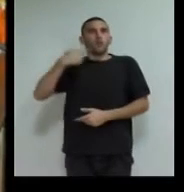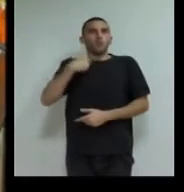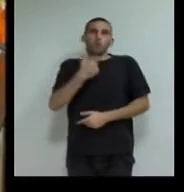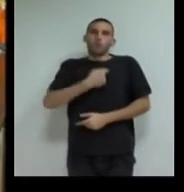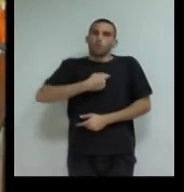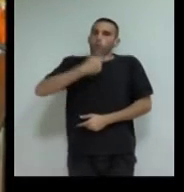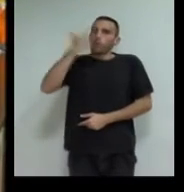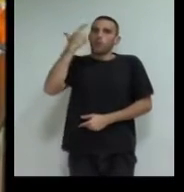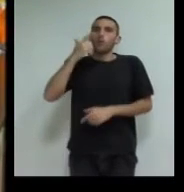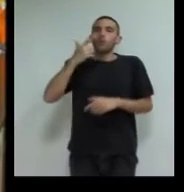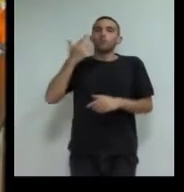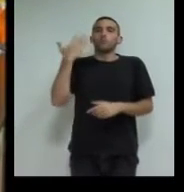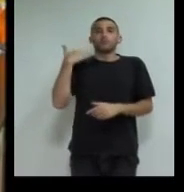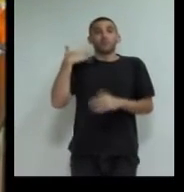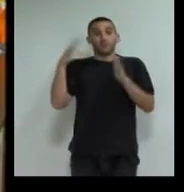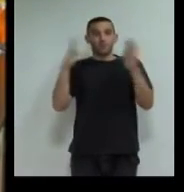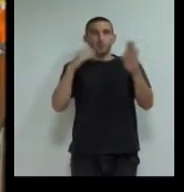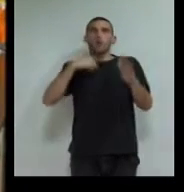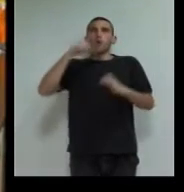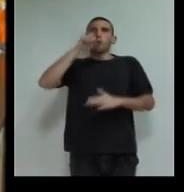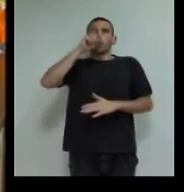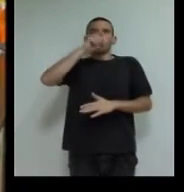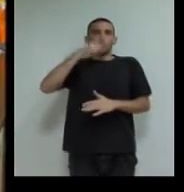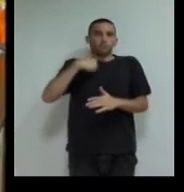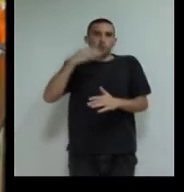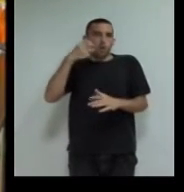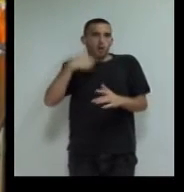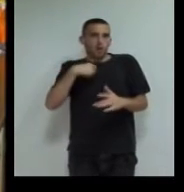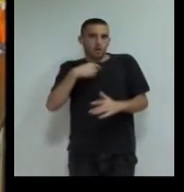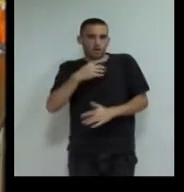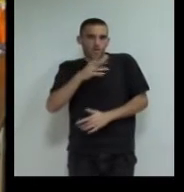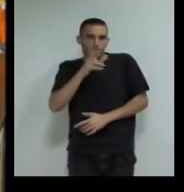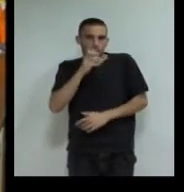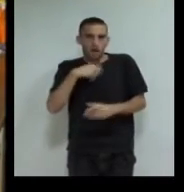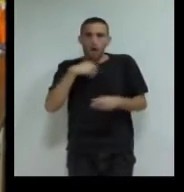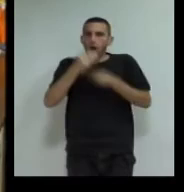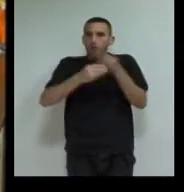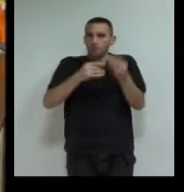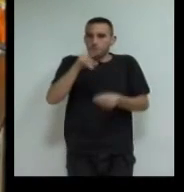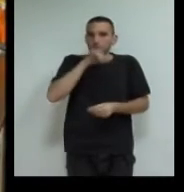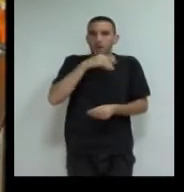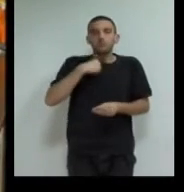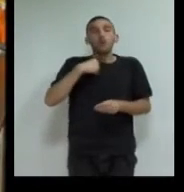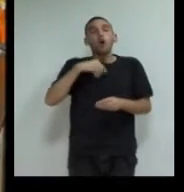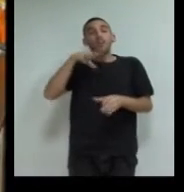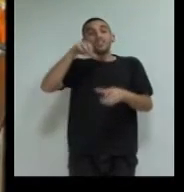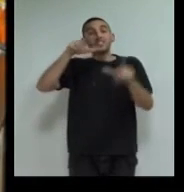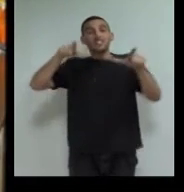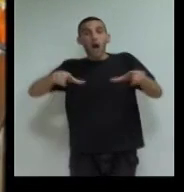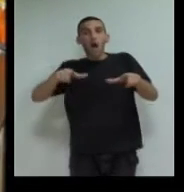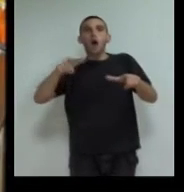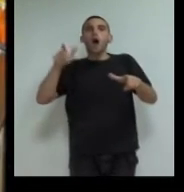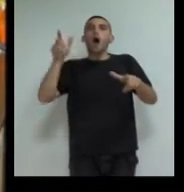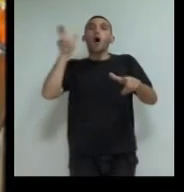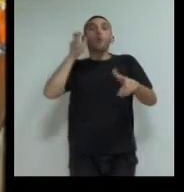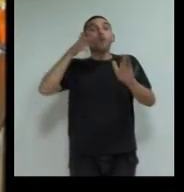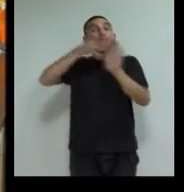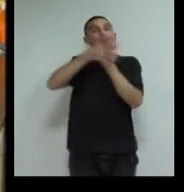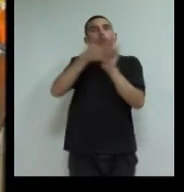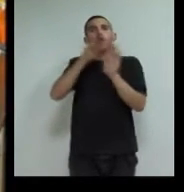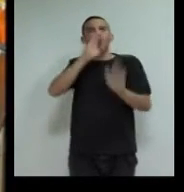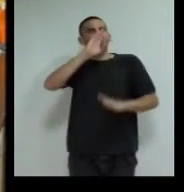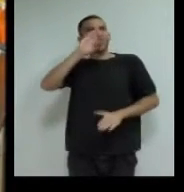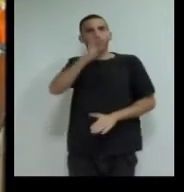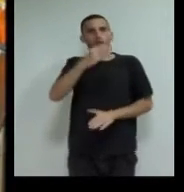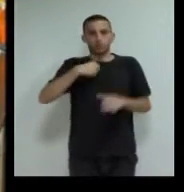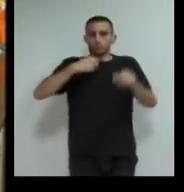tiempos porque hicimos cosas absolutamente pedestres, es decir, audiodescribíamos en directo en la sala, subtitulábamos con un PowerPoint.